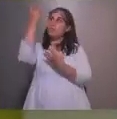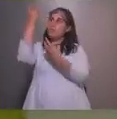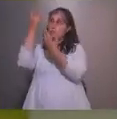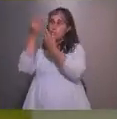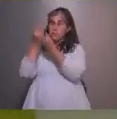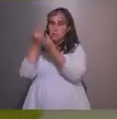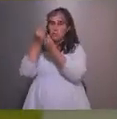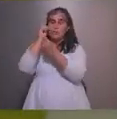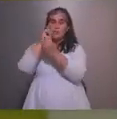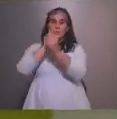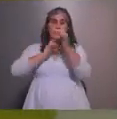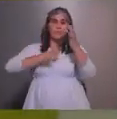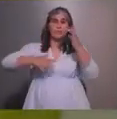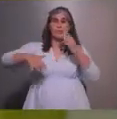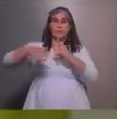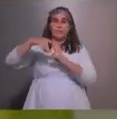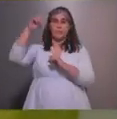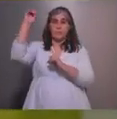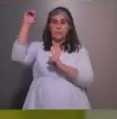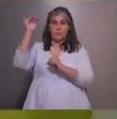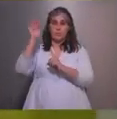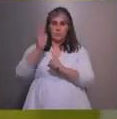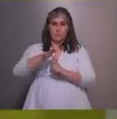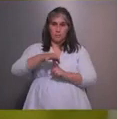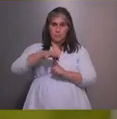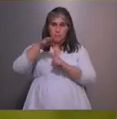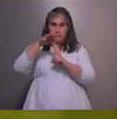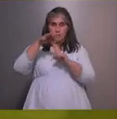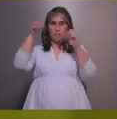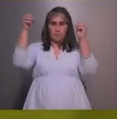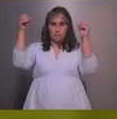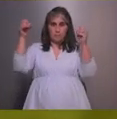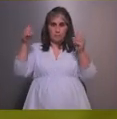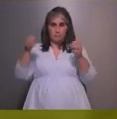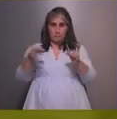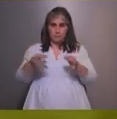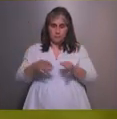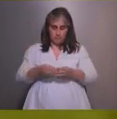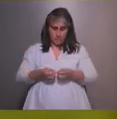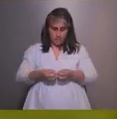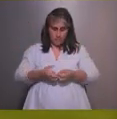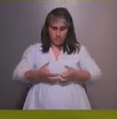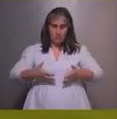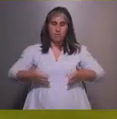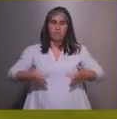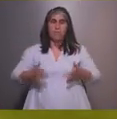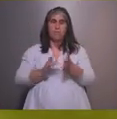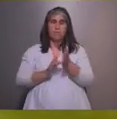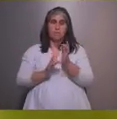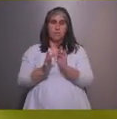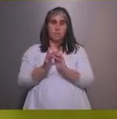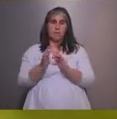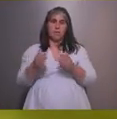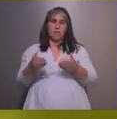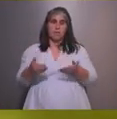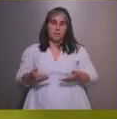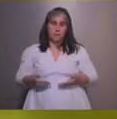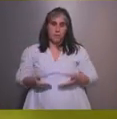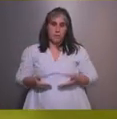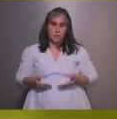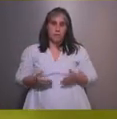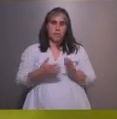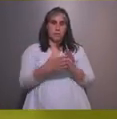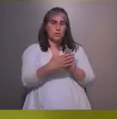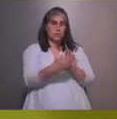es contigo. Bendita tú eres entre todas las mujeres y bendito es el fruto de tu